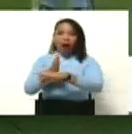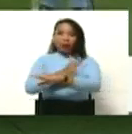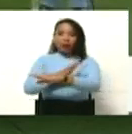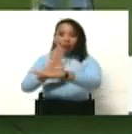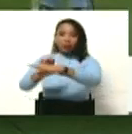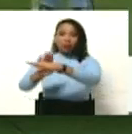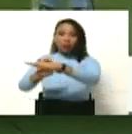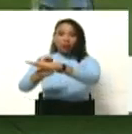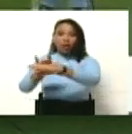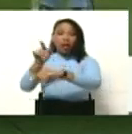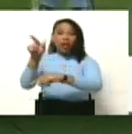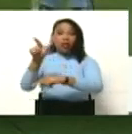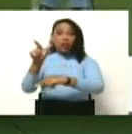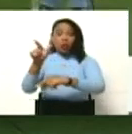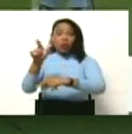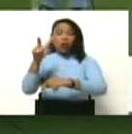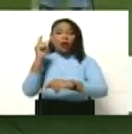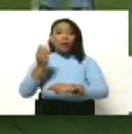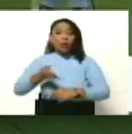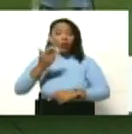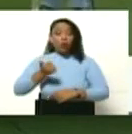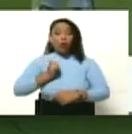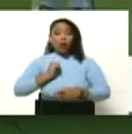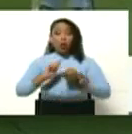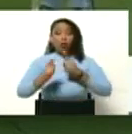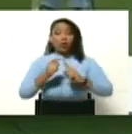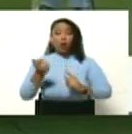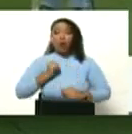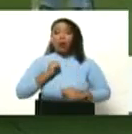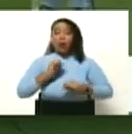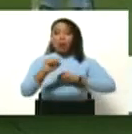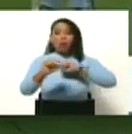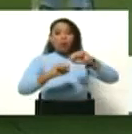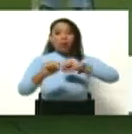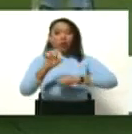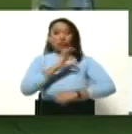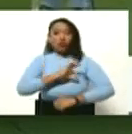Y eso vale para cualquier cosa, cualquier movimiento social.